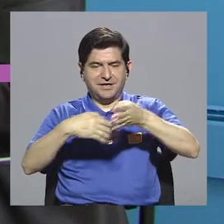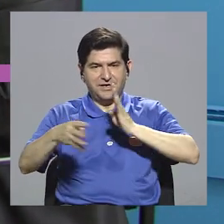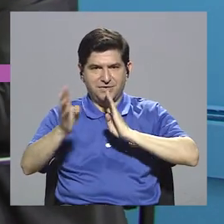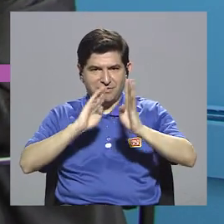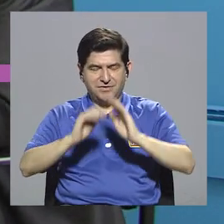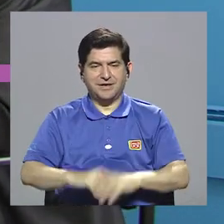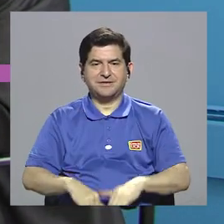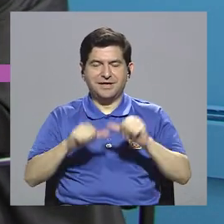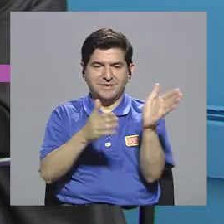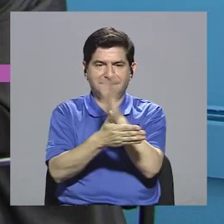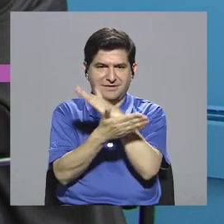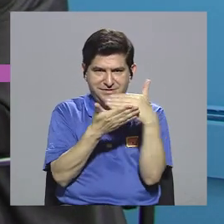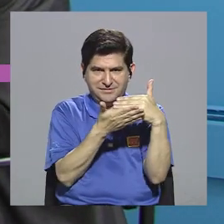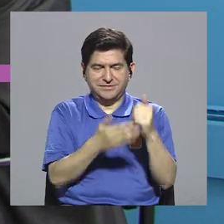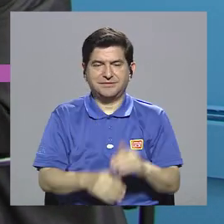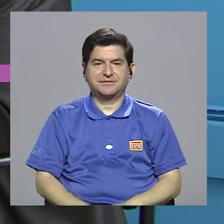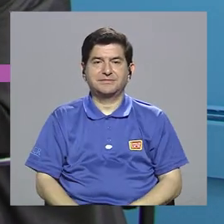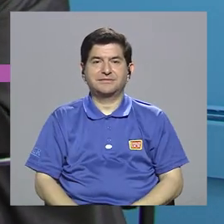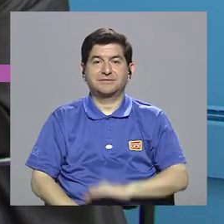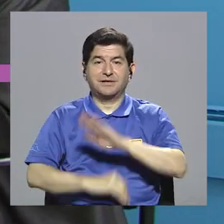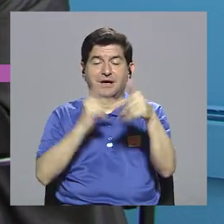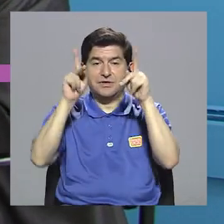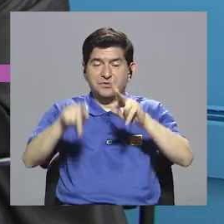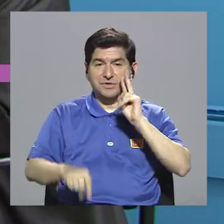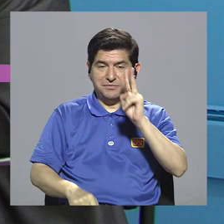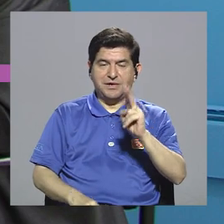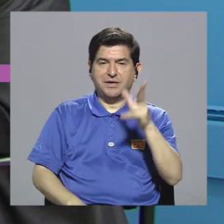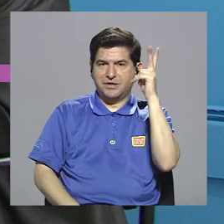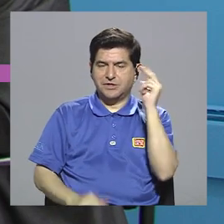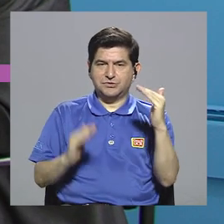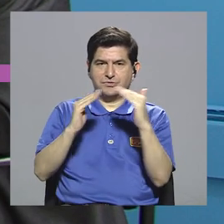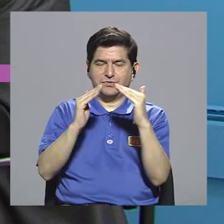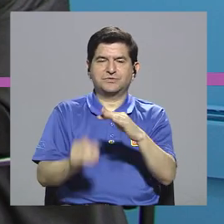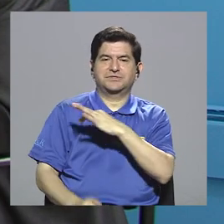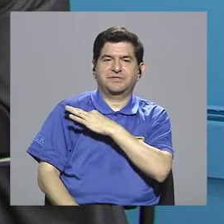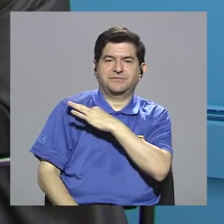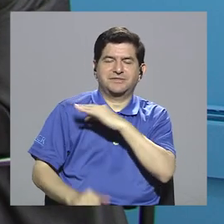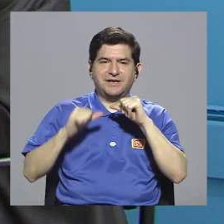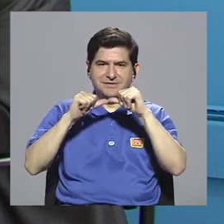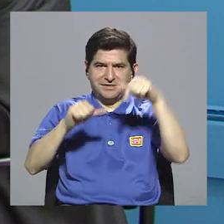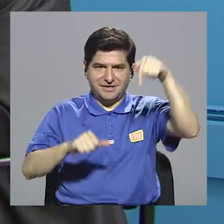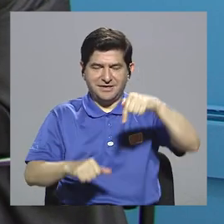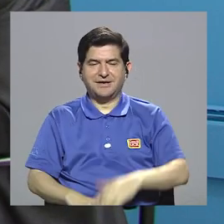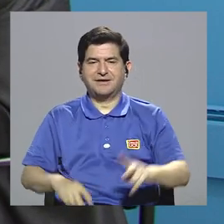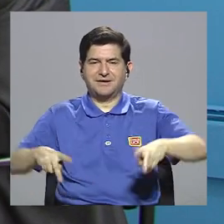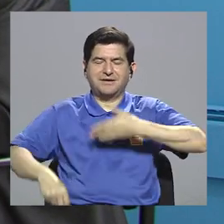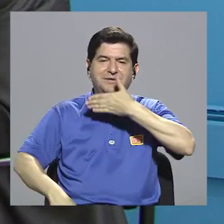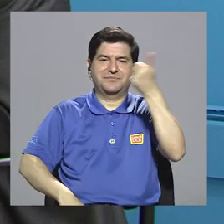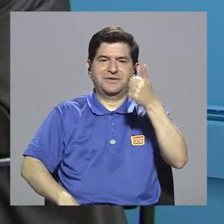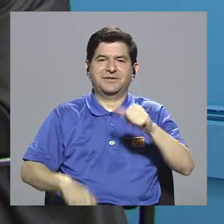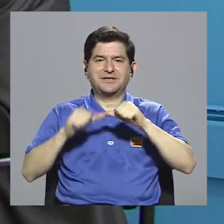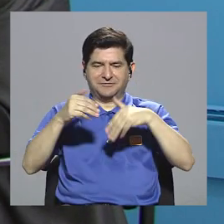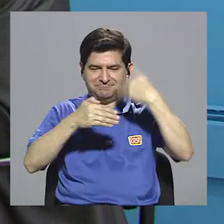a todos los que nos ven y nos escuchan en casa los invitamos a que continúen con más de vivir mejor ya regresamos